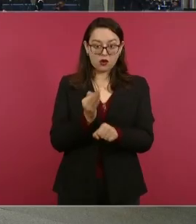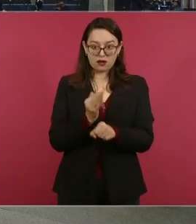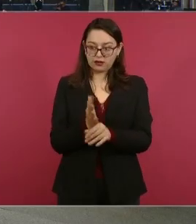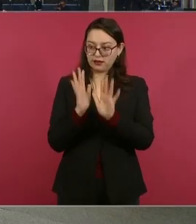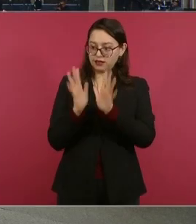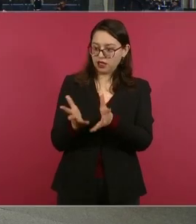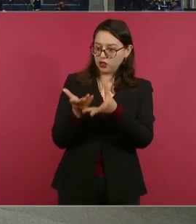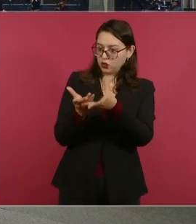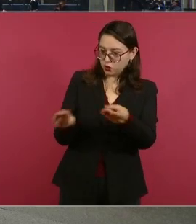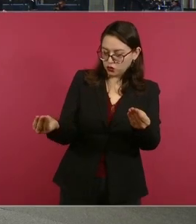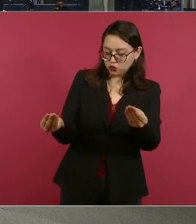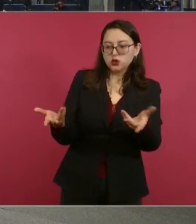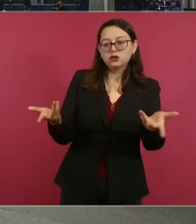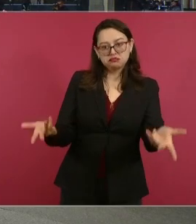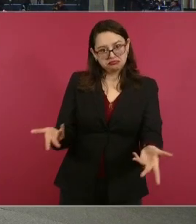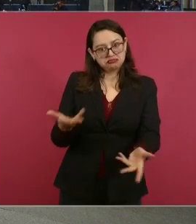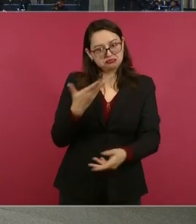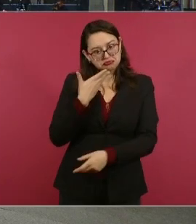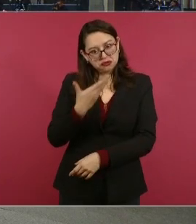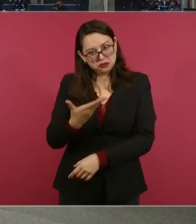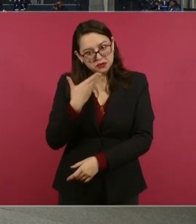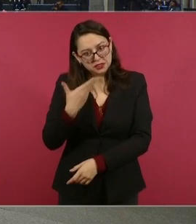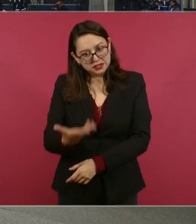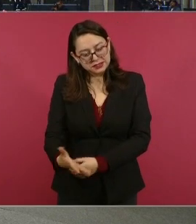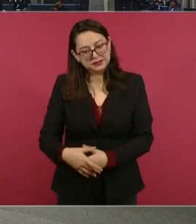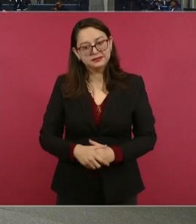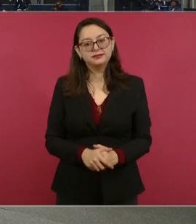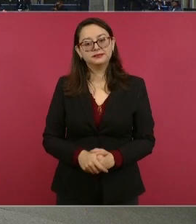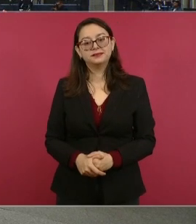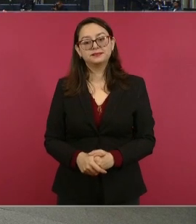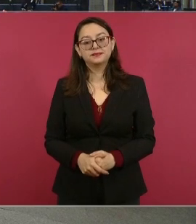Más que denuncia, pues